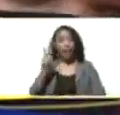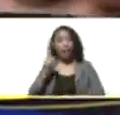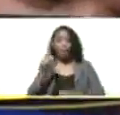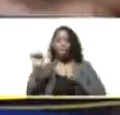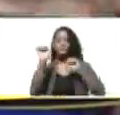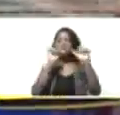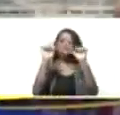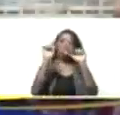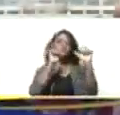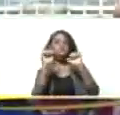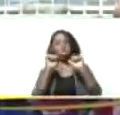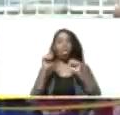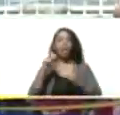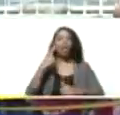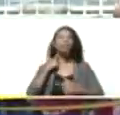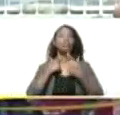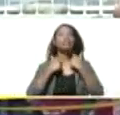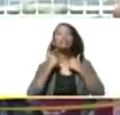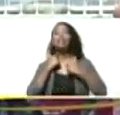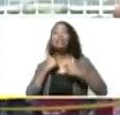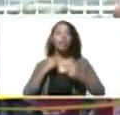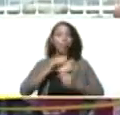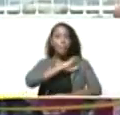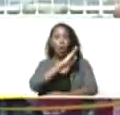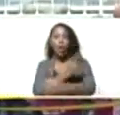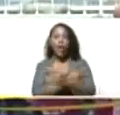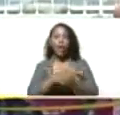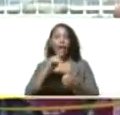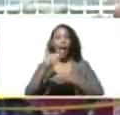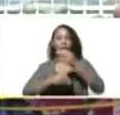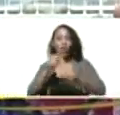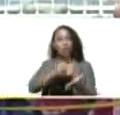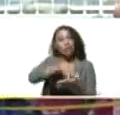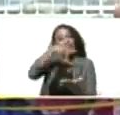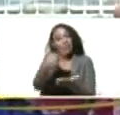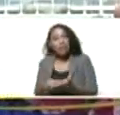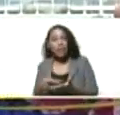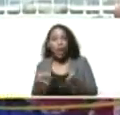borrachera de poder producto de la caída del bloque soviético,